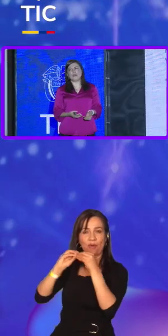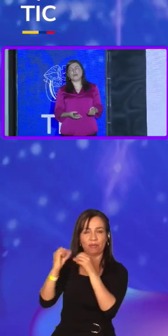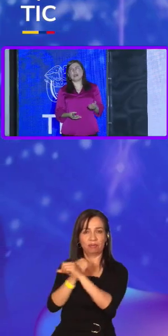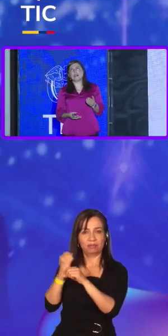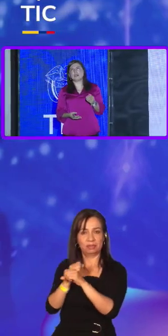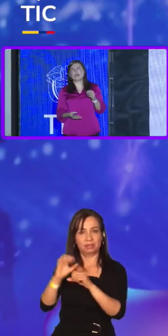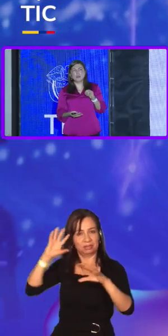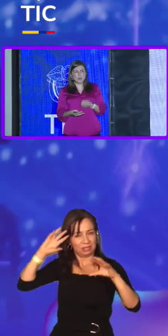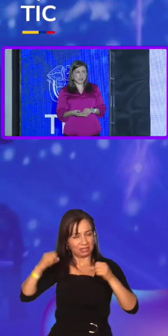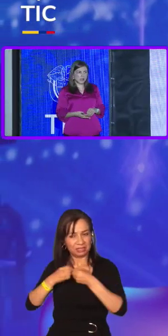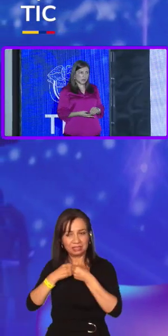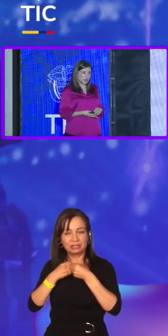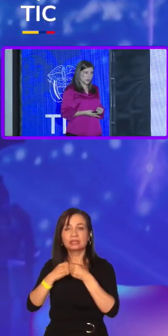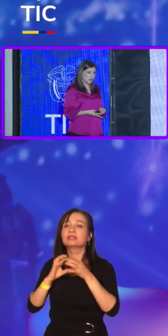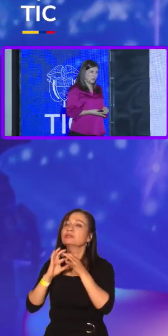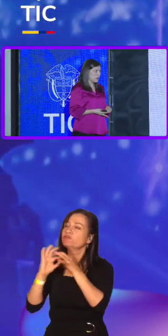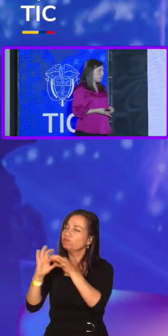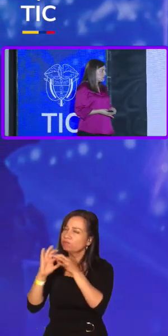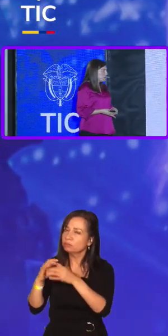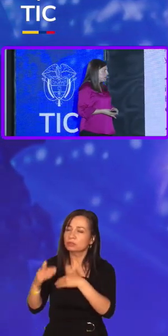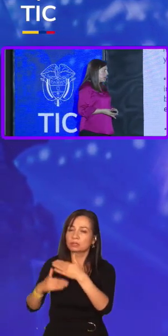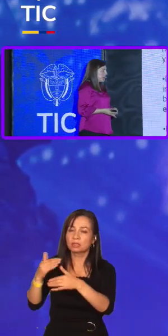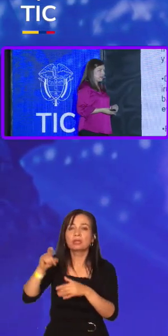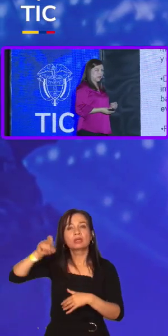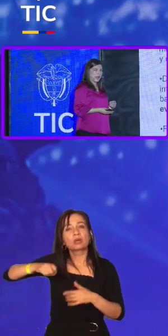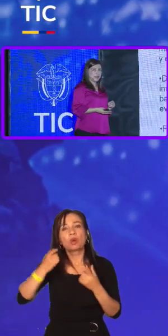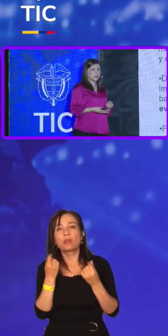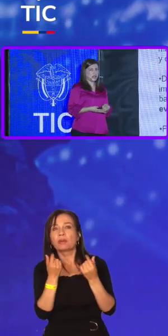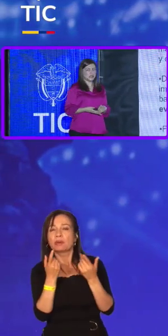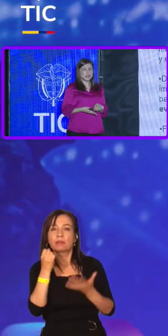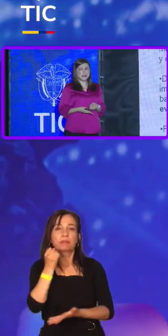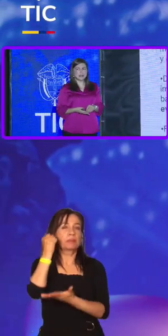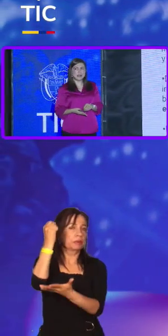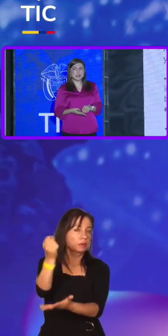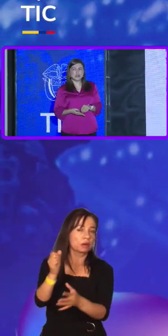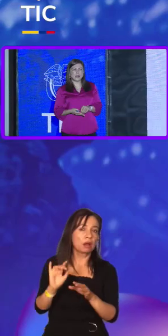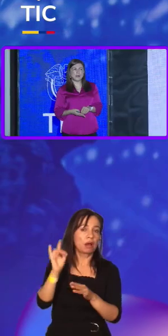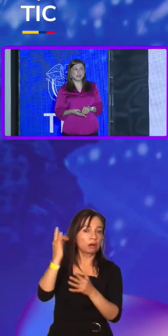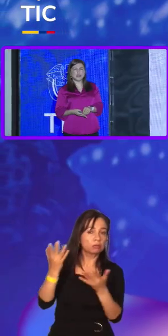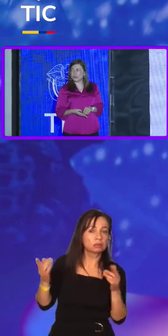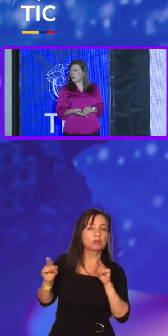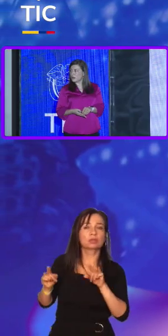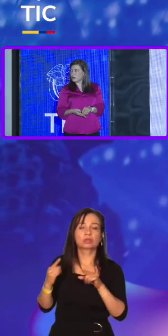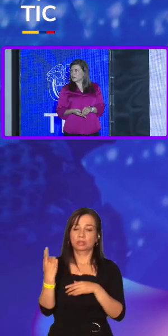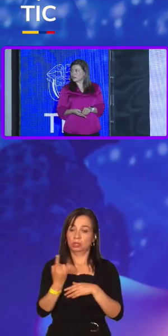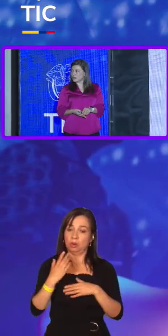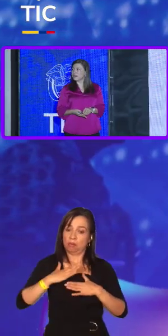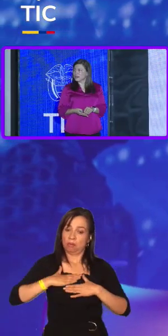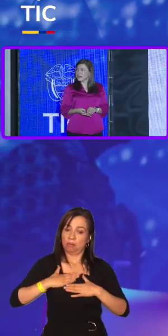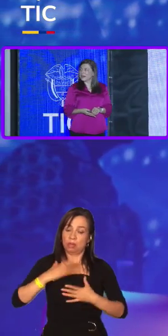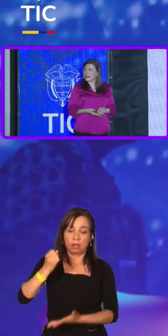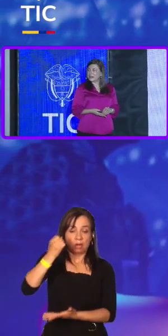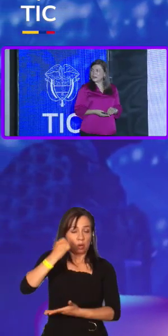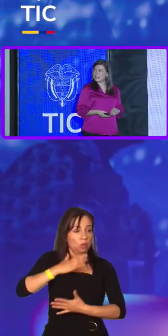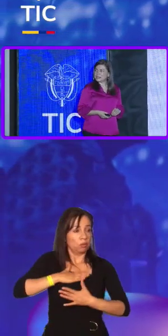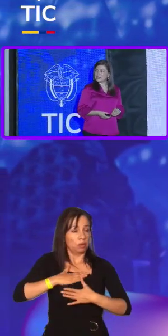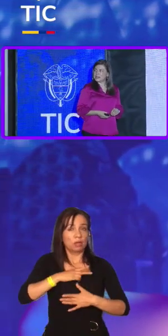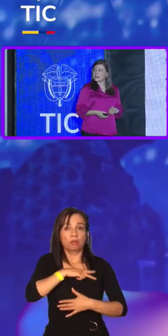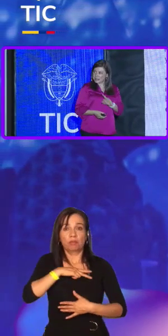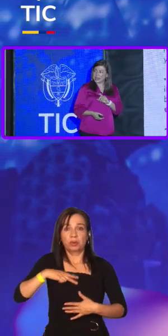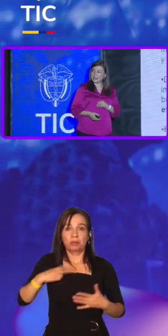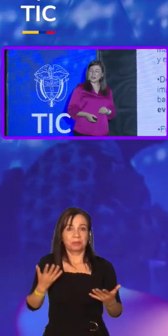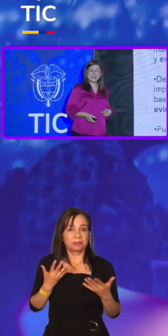tienen claro que tienen una situación muy particular en cuanto a recursos, que si ellos se basaran solamente en sus recursos,